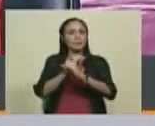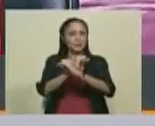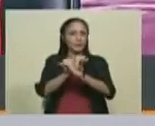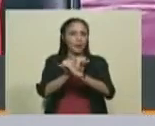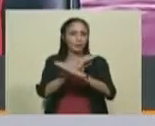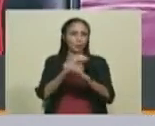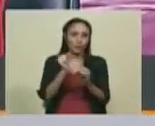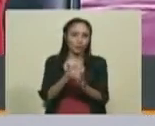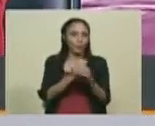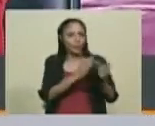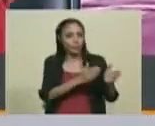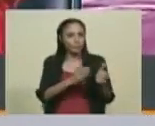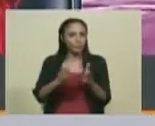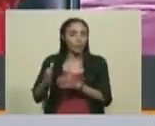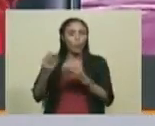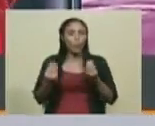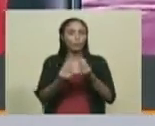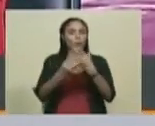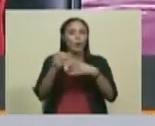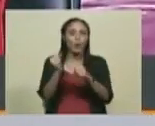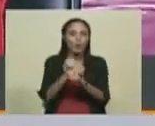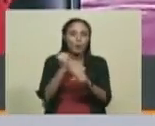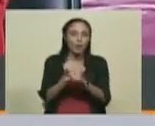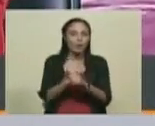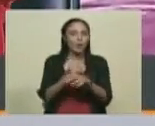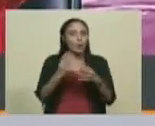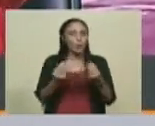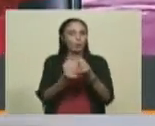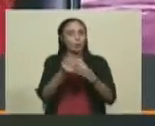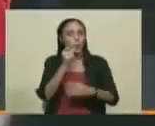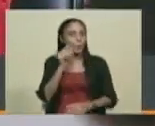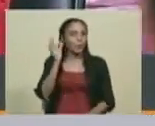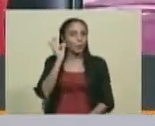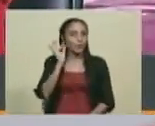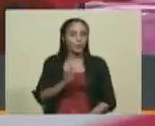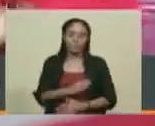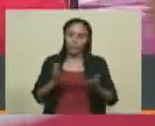la organización de los trabajadores, con los trabajadores al frente.